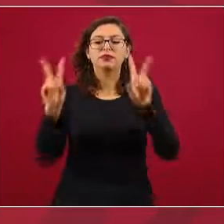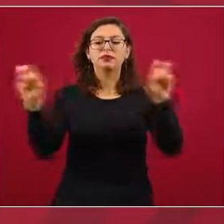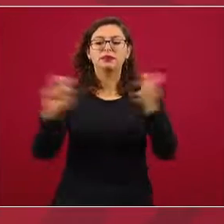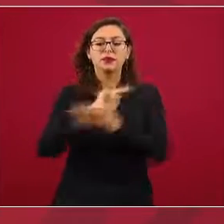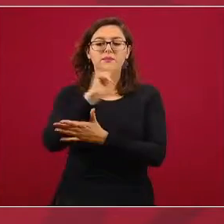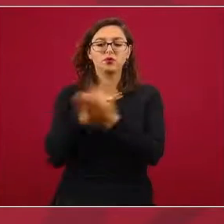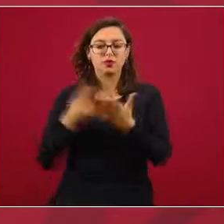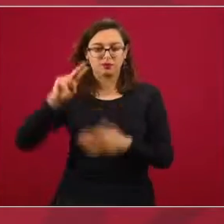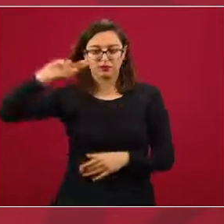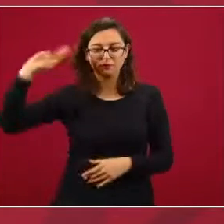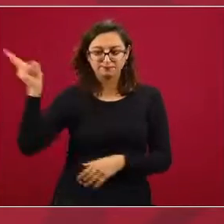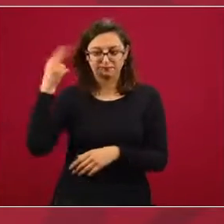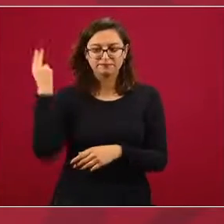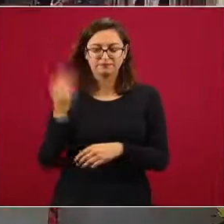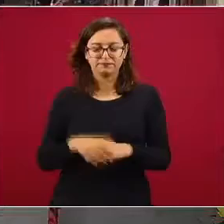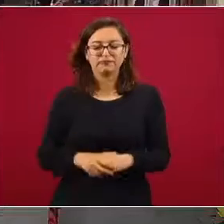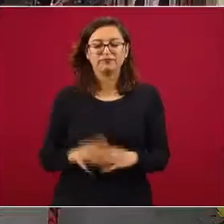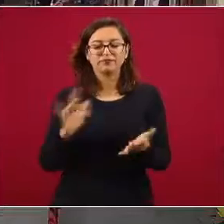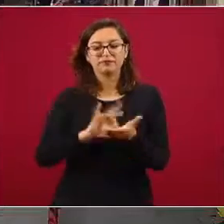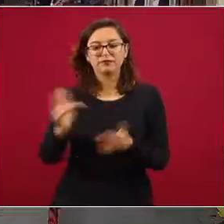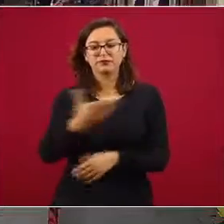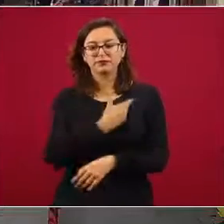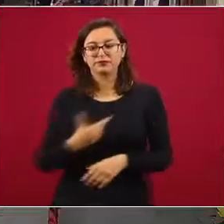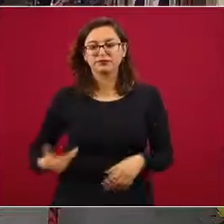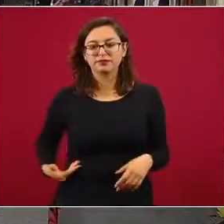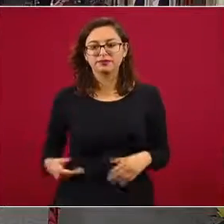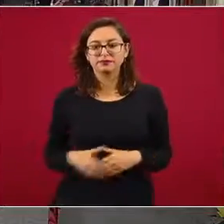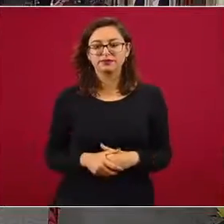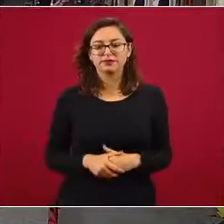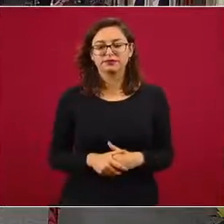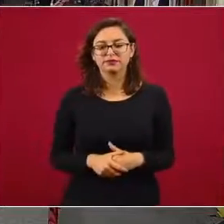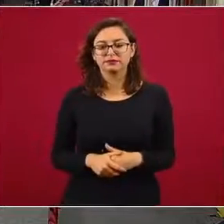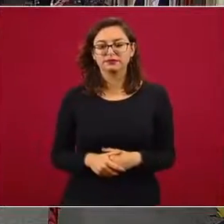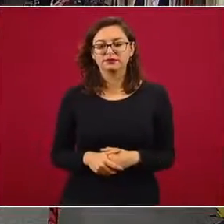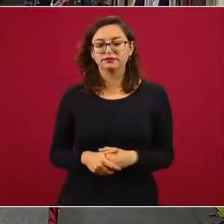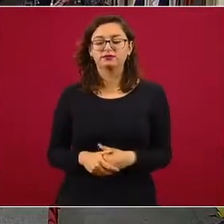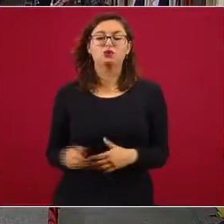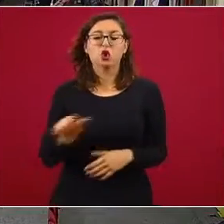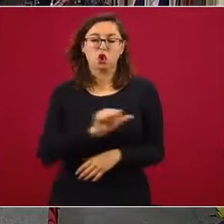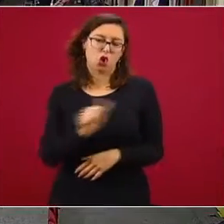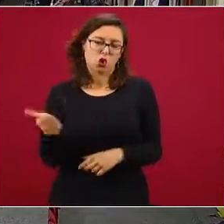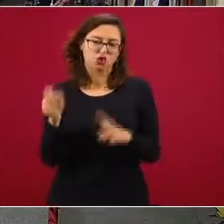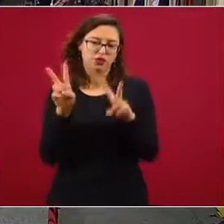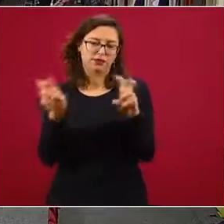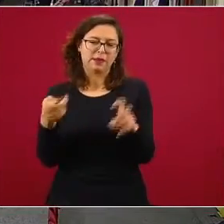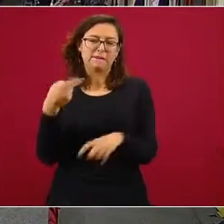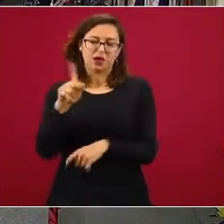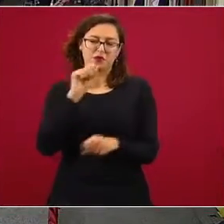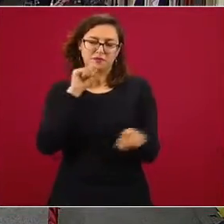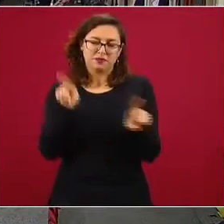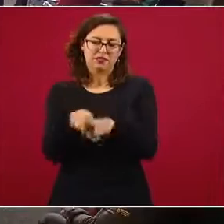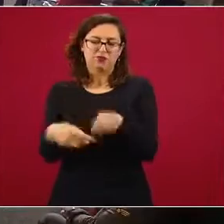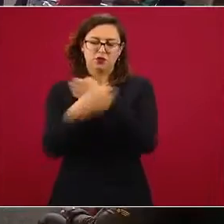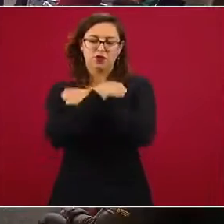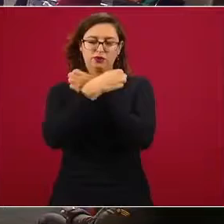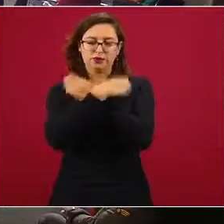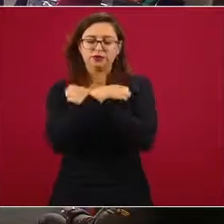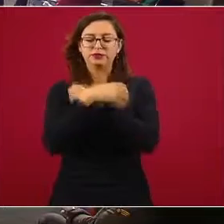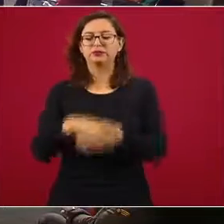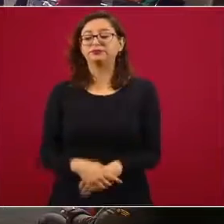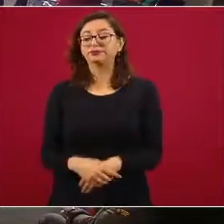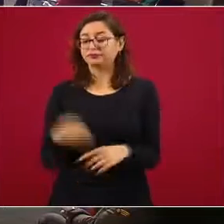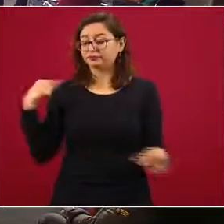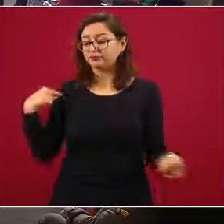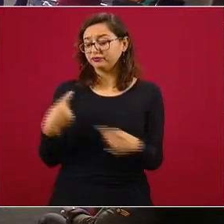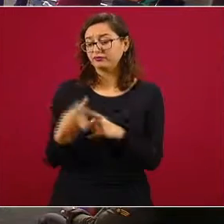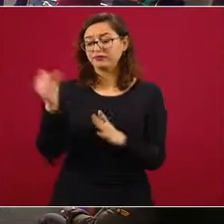las universidades públicas. Ok, gracias, presidente. En otro sentido, en el mismo contexto, el pasado, a principios de este mes,